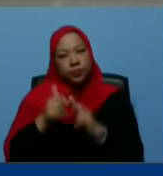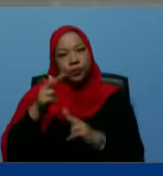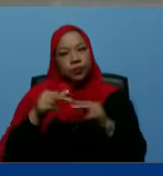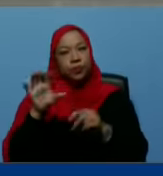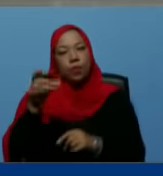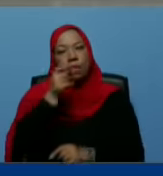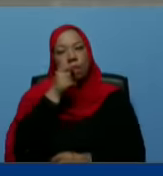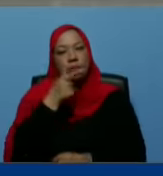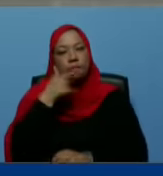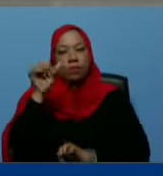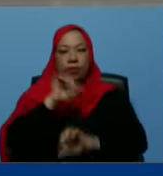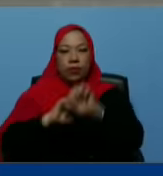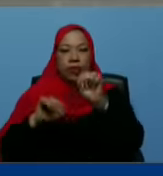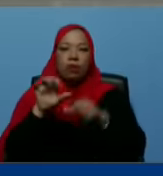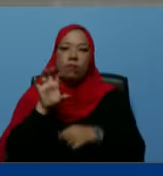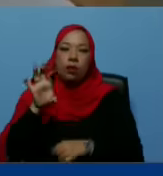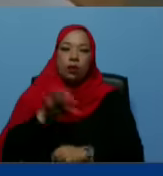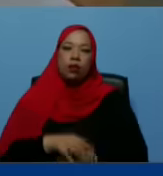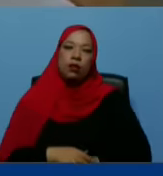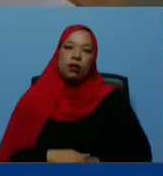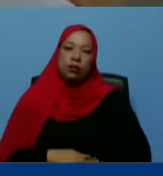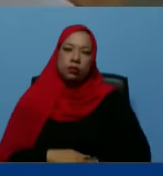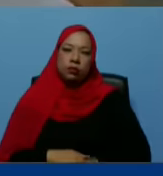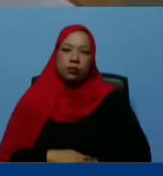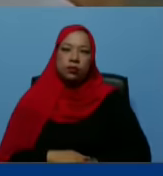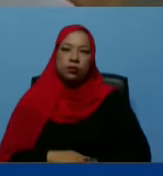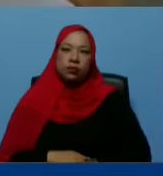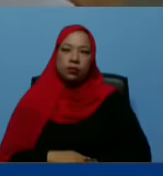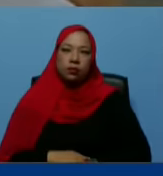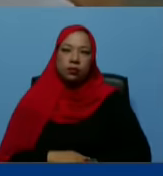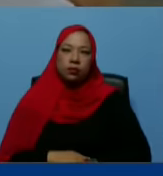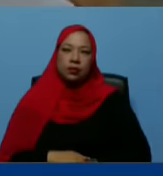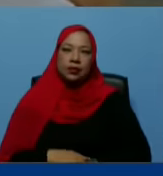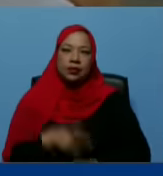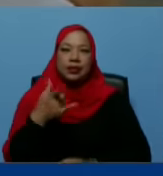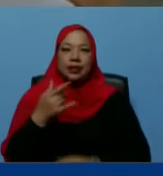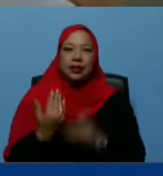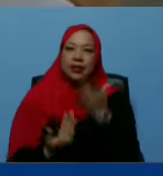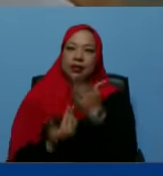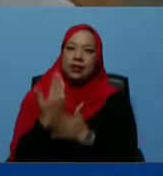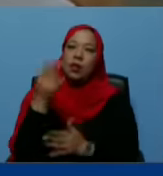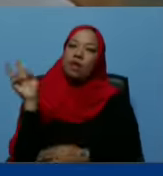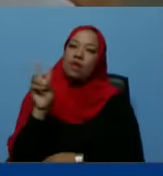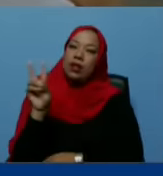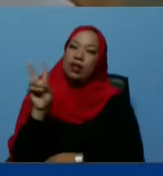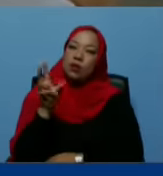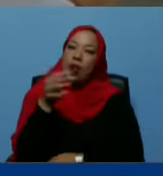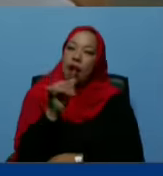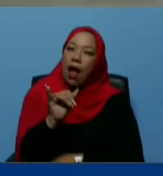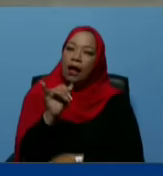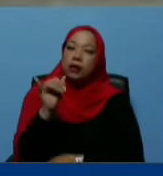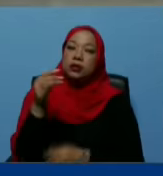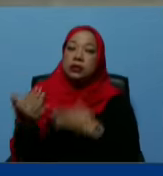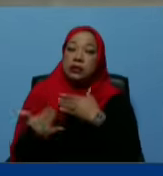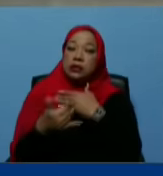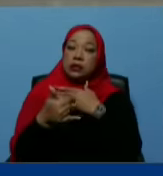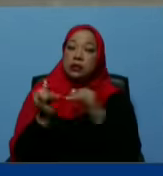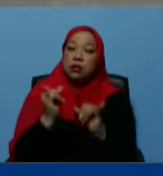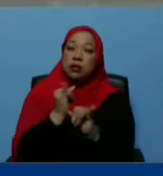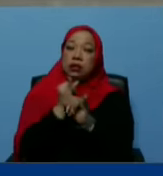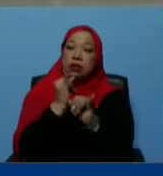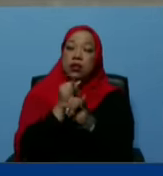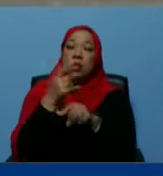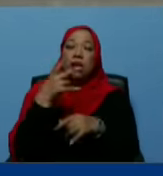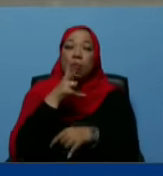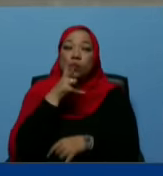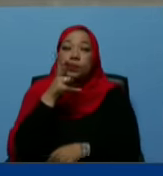patria bonita, defendiendo la patria. Hoy, en el ataque cibernético que Venezuela ha tenido, se mantiene un ataque